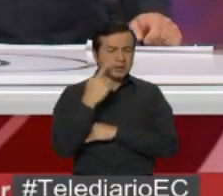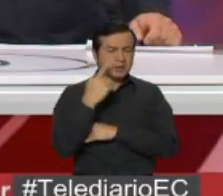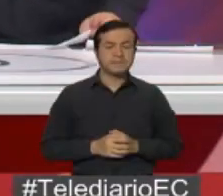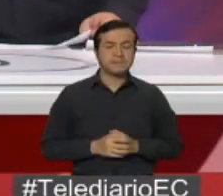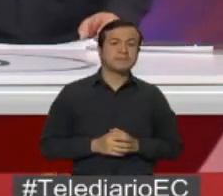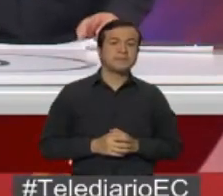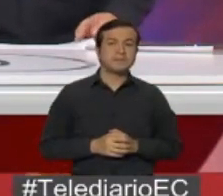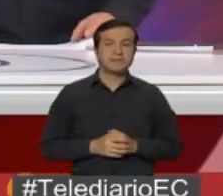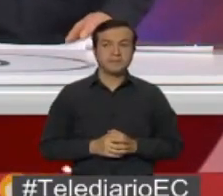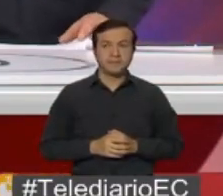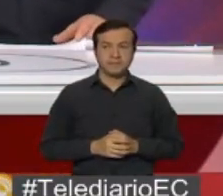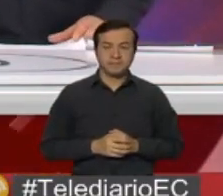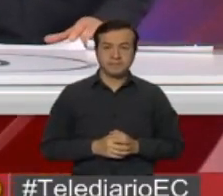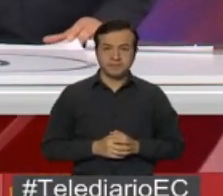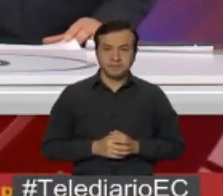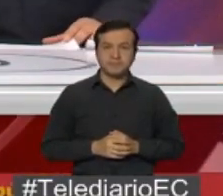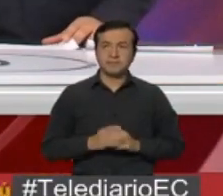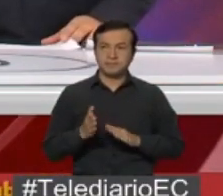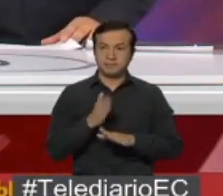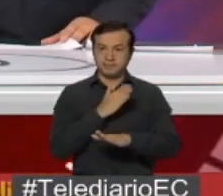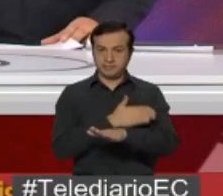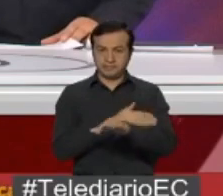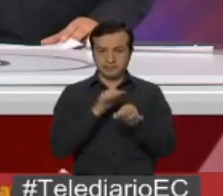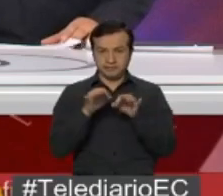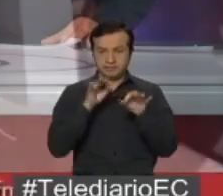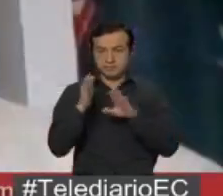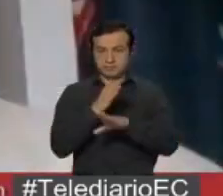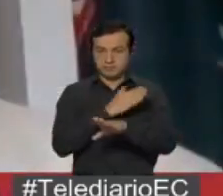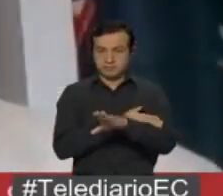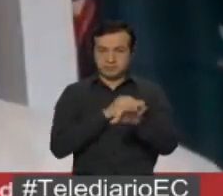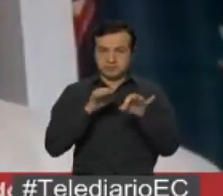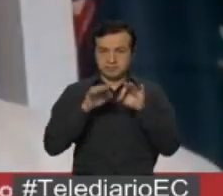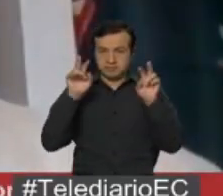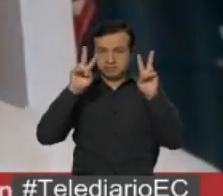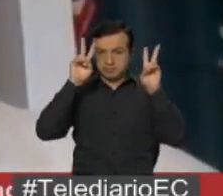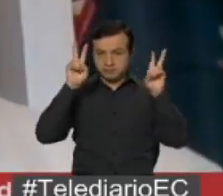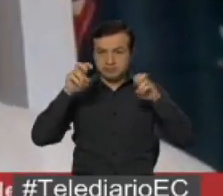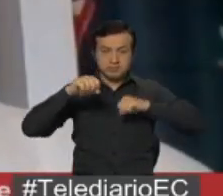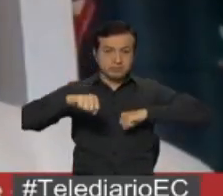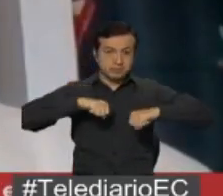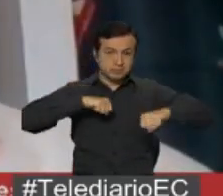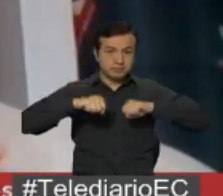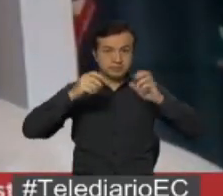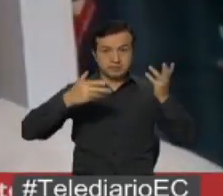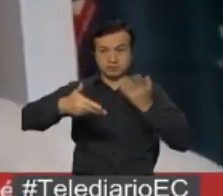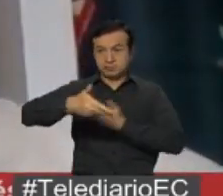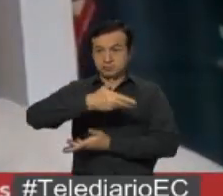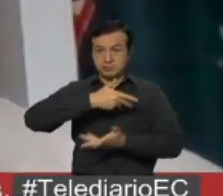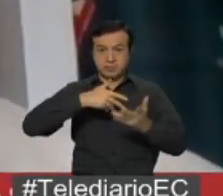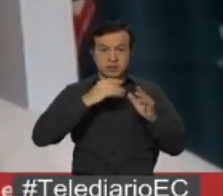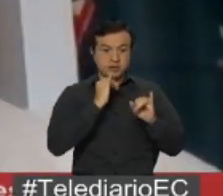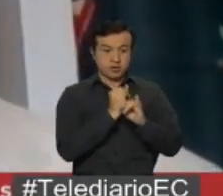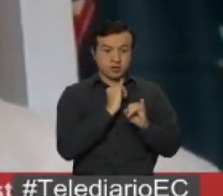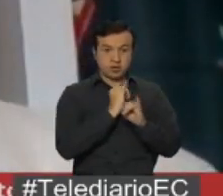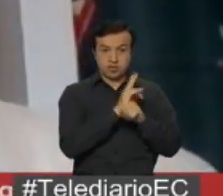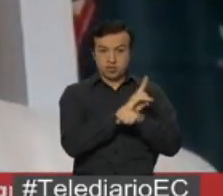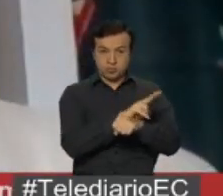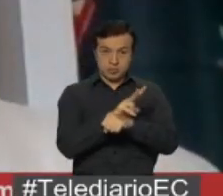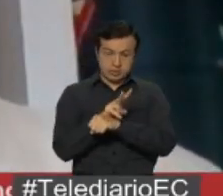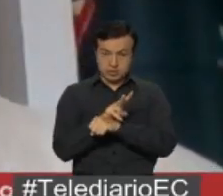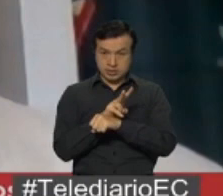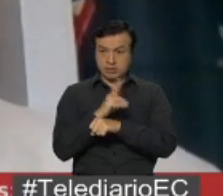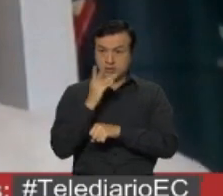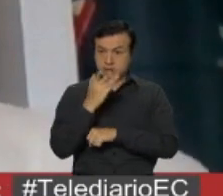y permíteme hacer un pequeño antecedente respecto de lo que es la gestión y la interacción del organismo de control frente